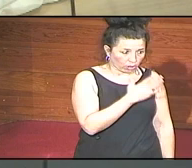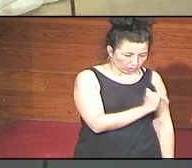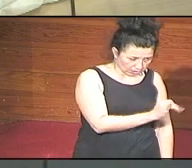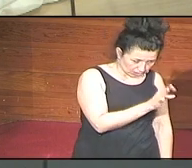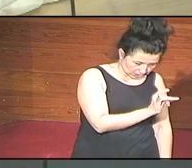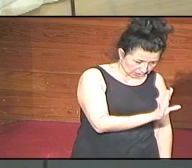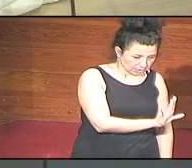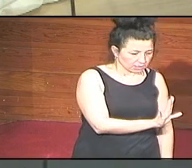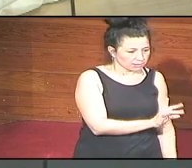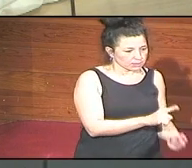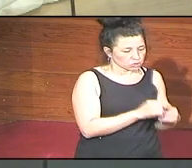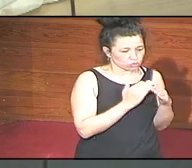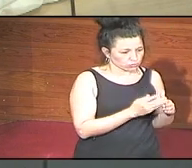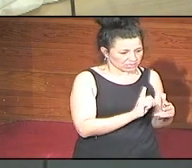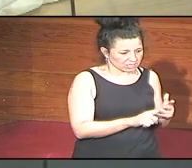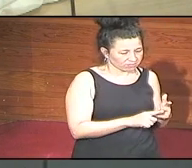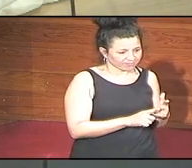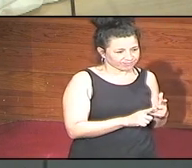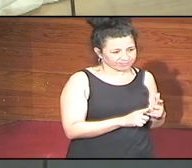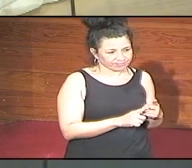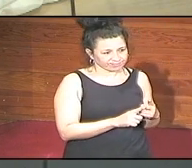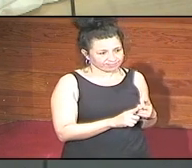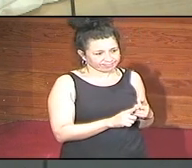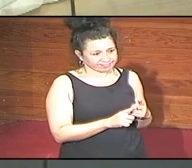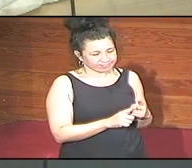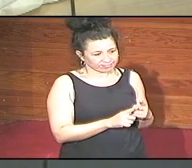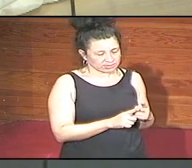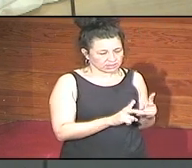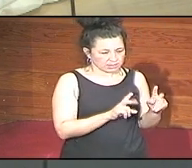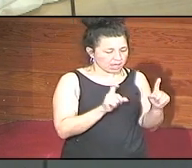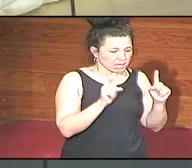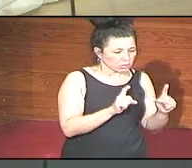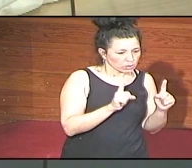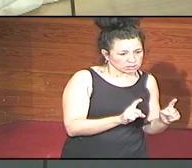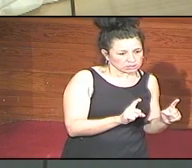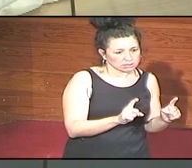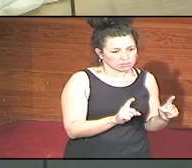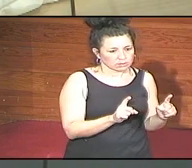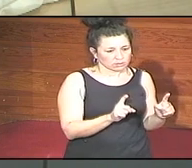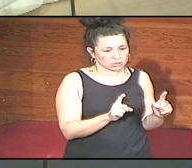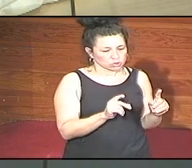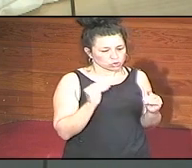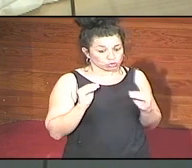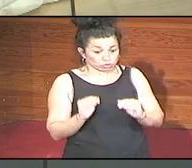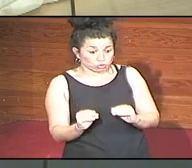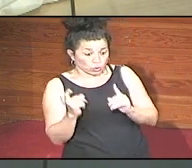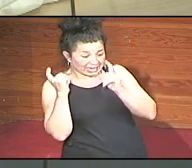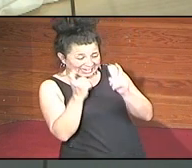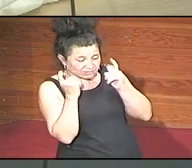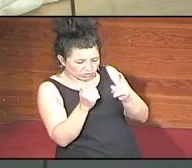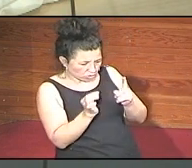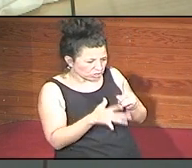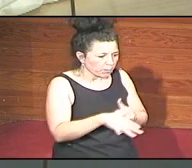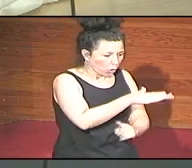el la cuestión de educativa de su esfuerzo sino en todo ese contexto